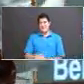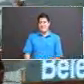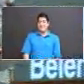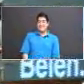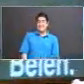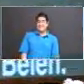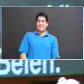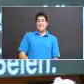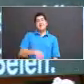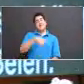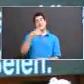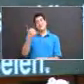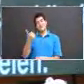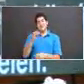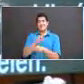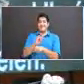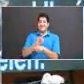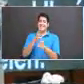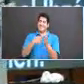Pero de otra iglesia, pues.